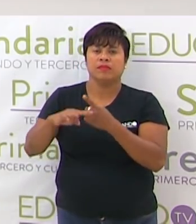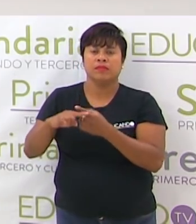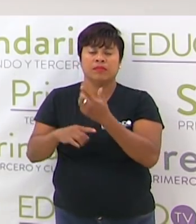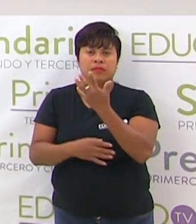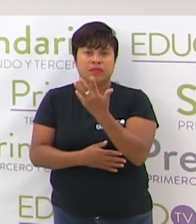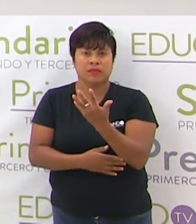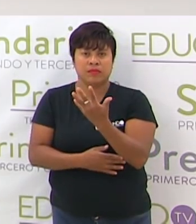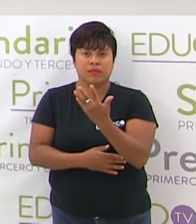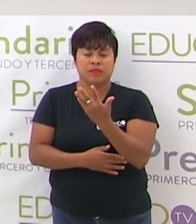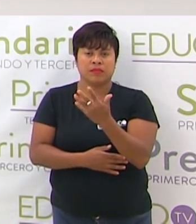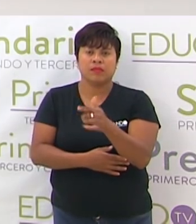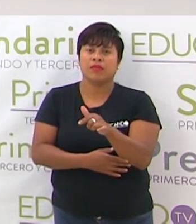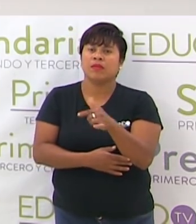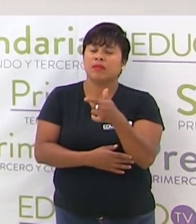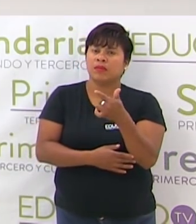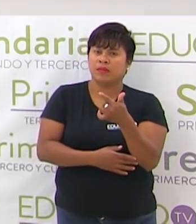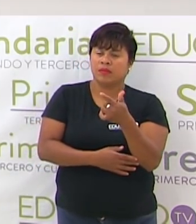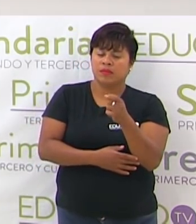Más 5,